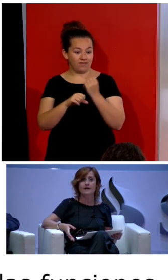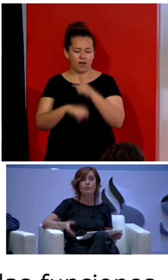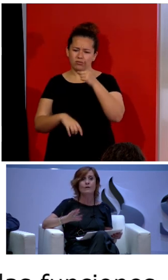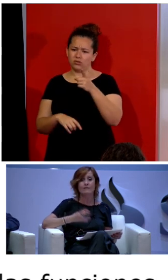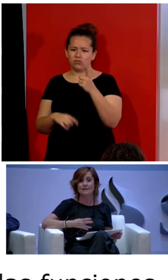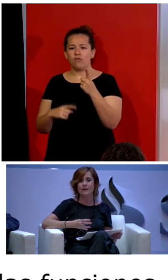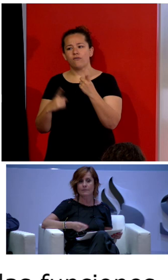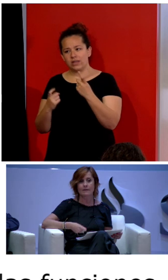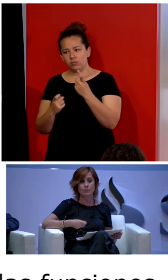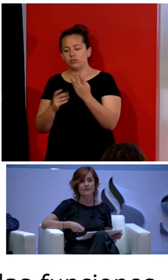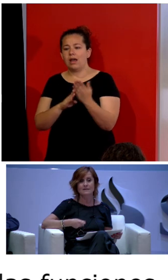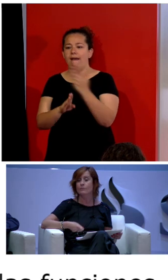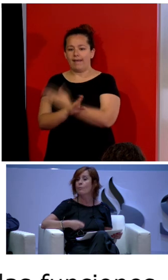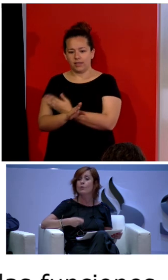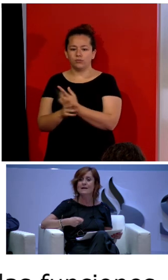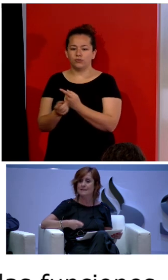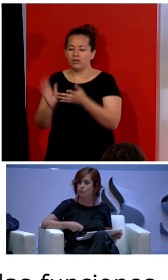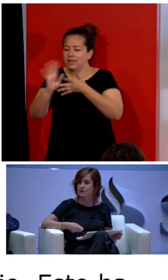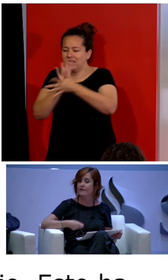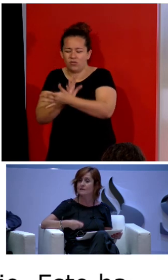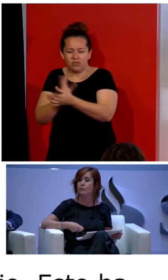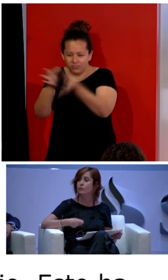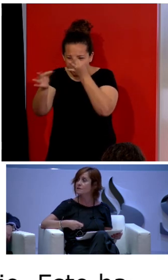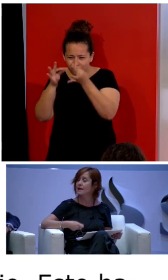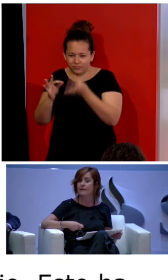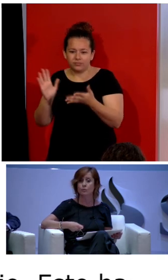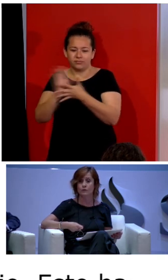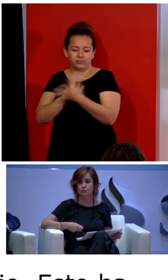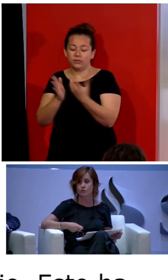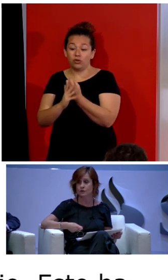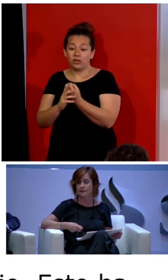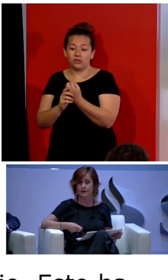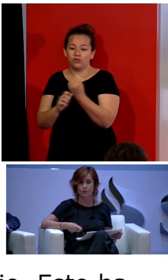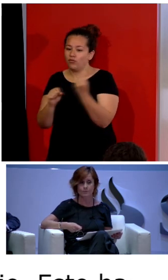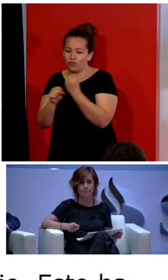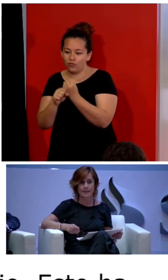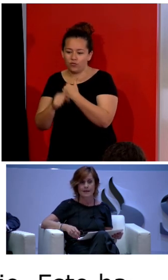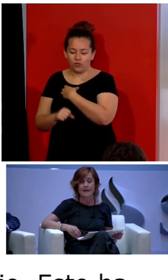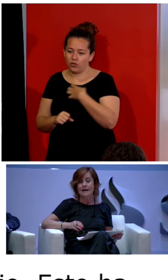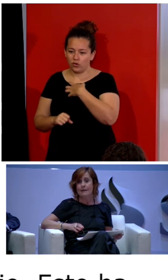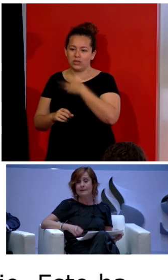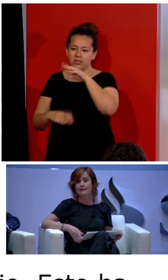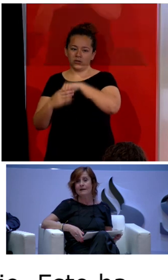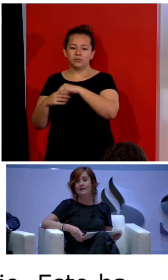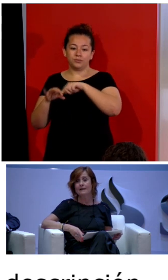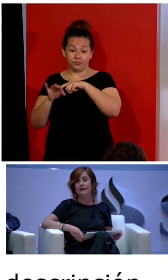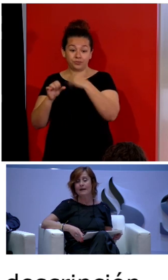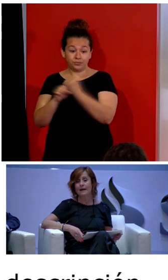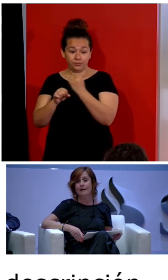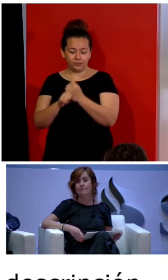de una fase previa, de una descripción muy exhaustiva de las funciones de cada uno de los puestos de trabajo. A partir de